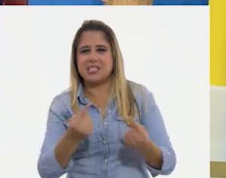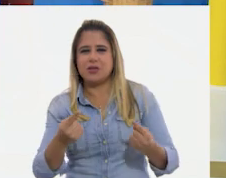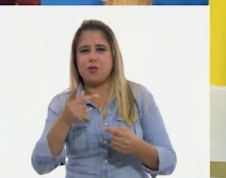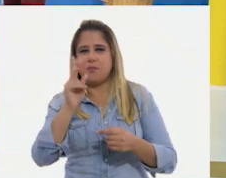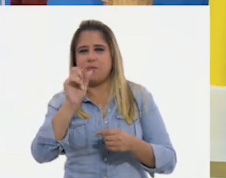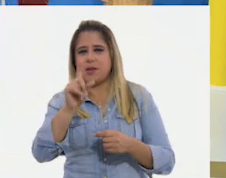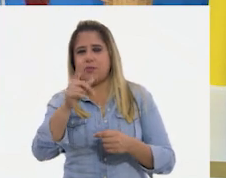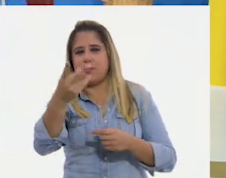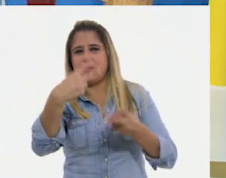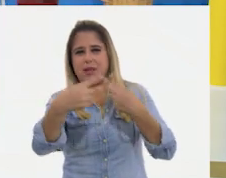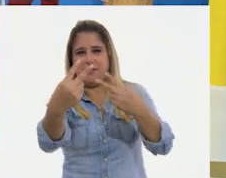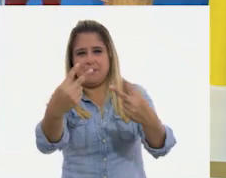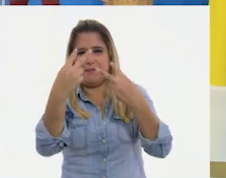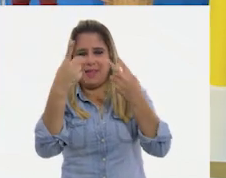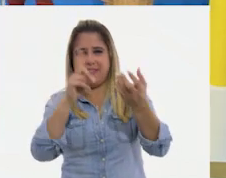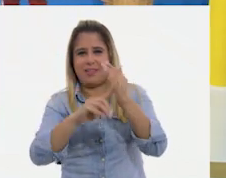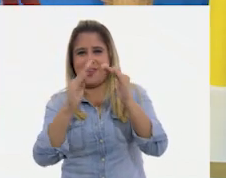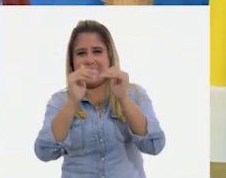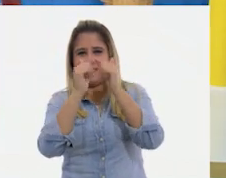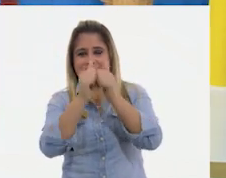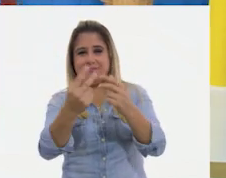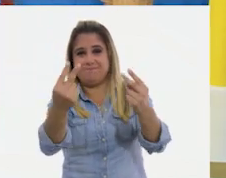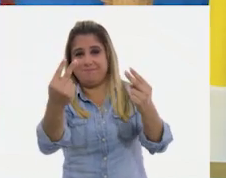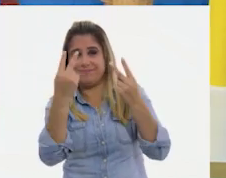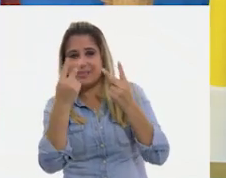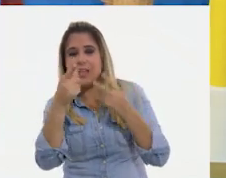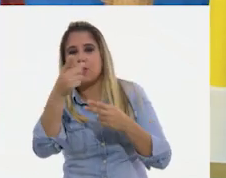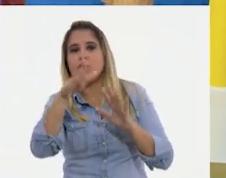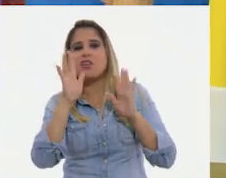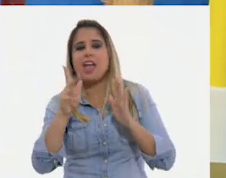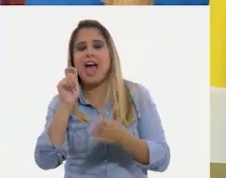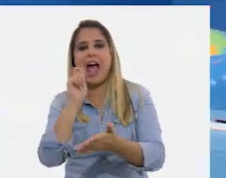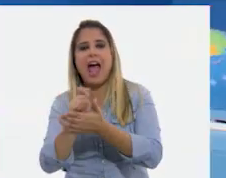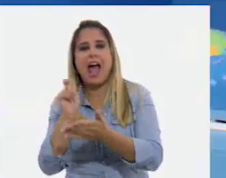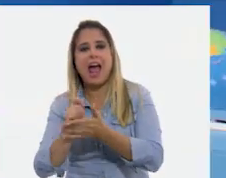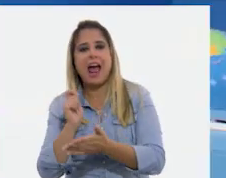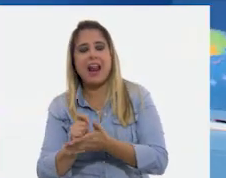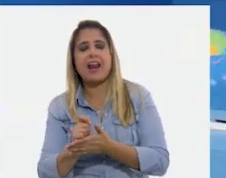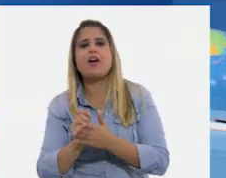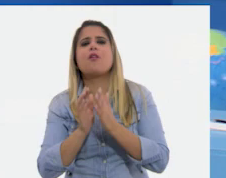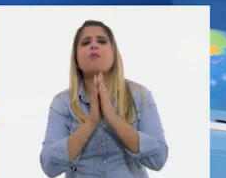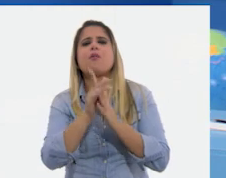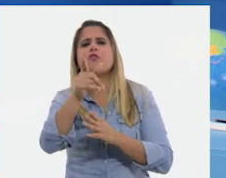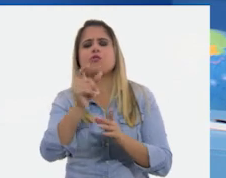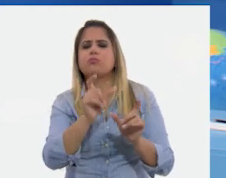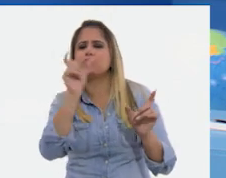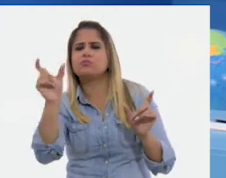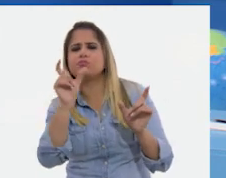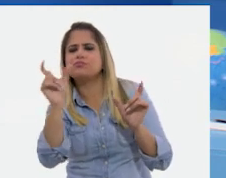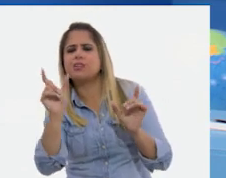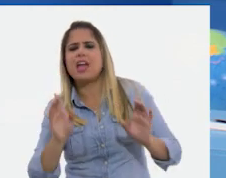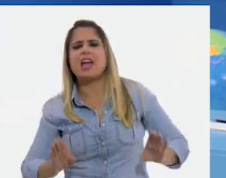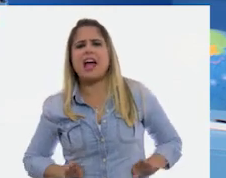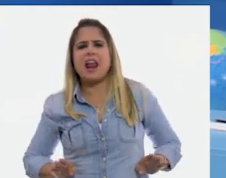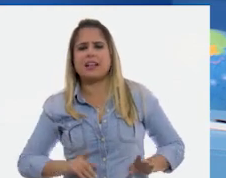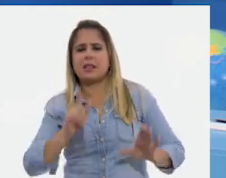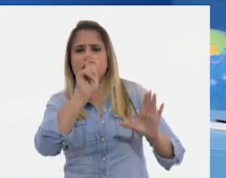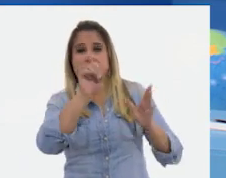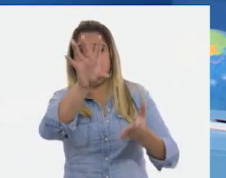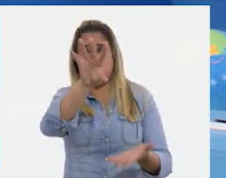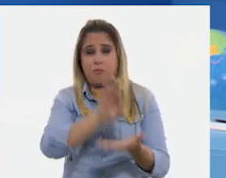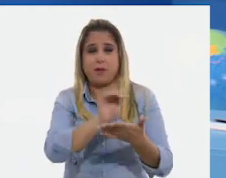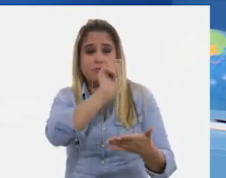nos acompañan desde casa, ¿ya los anotaron ahorita? Pueden poner a un lado de cada característica algo